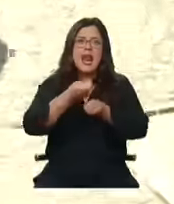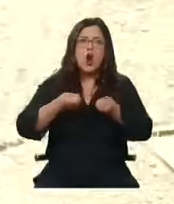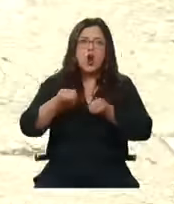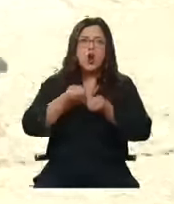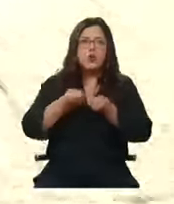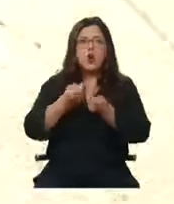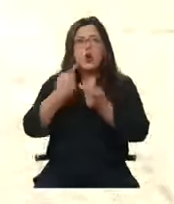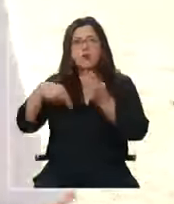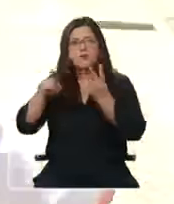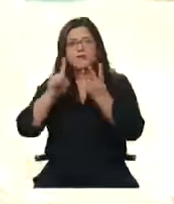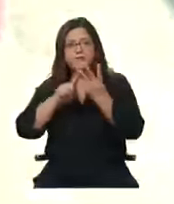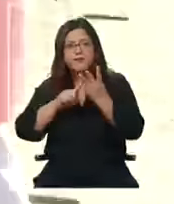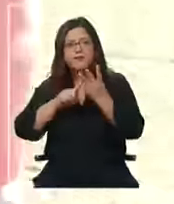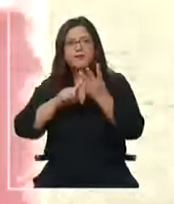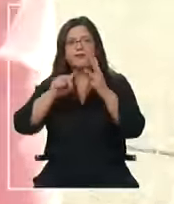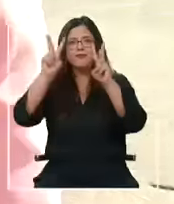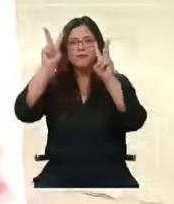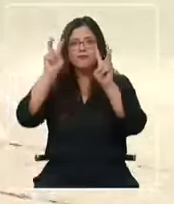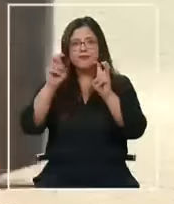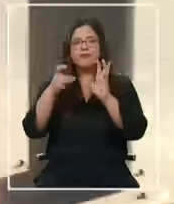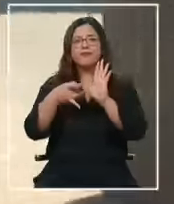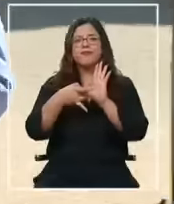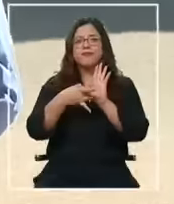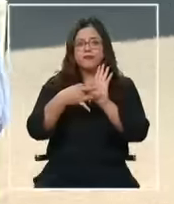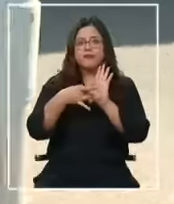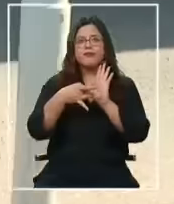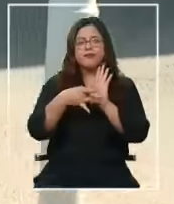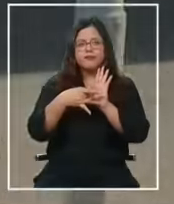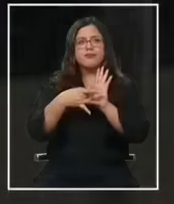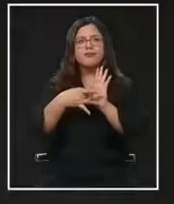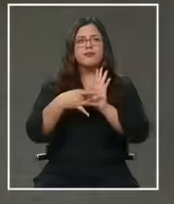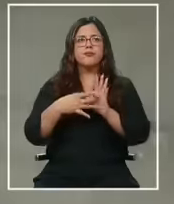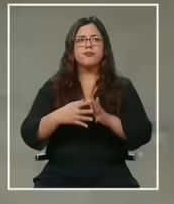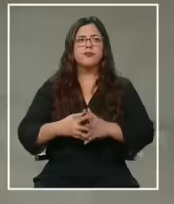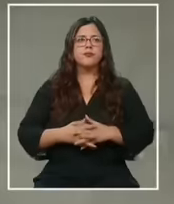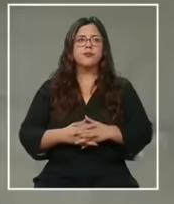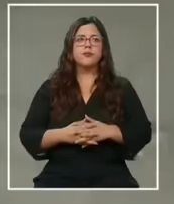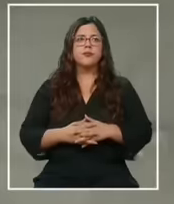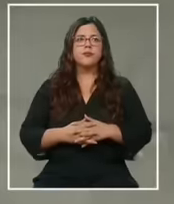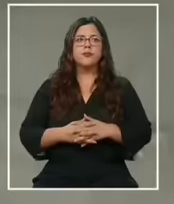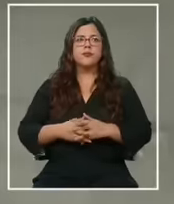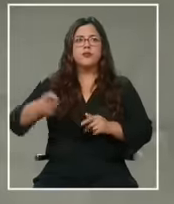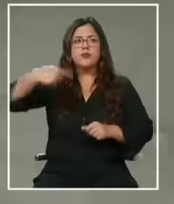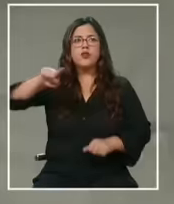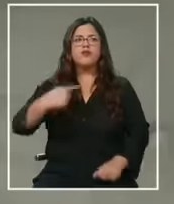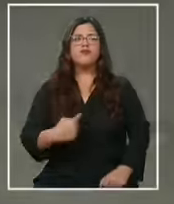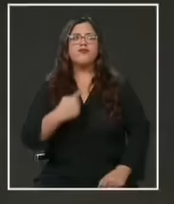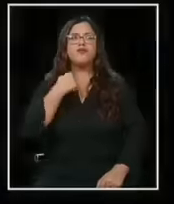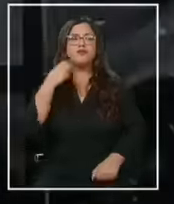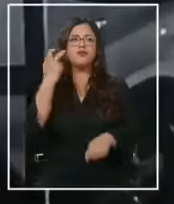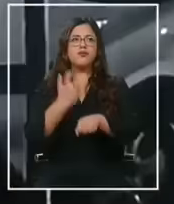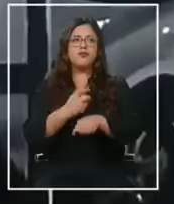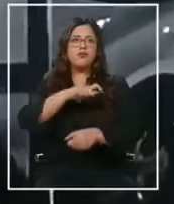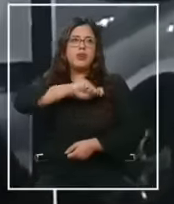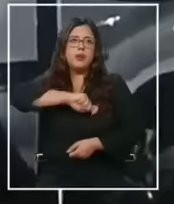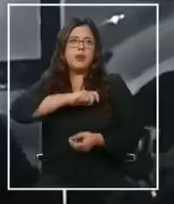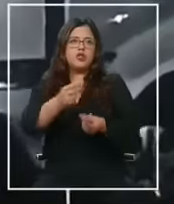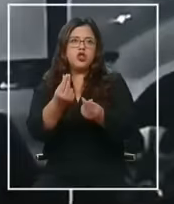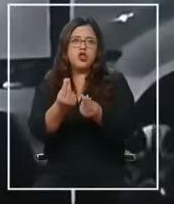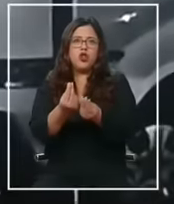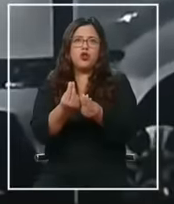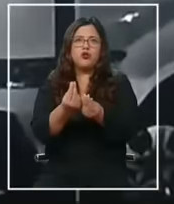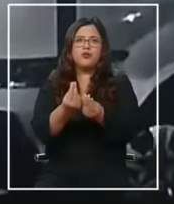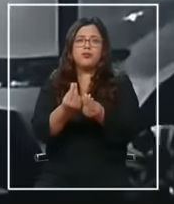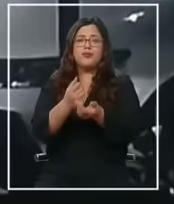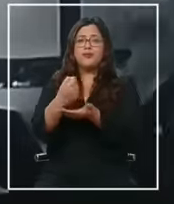se suma ahora el infame factor de la delincuencia. Dicen ser víctimas del robo de pensiones, del dinero